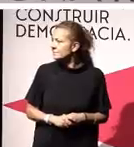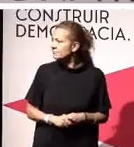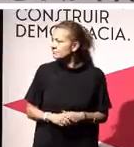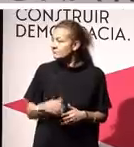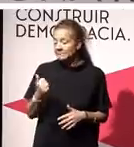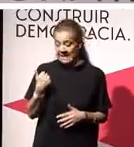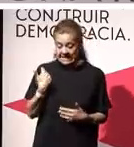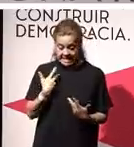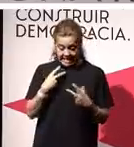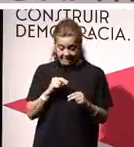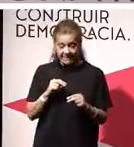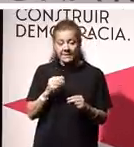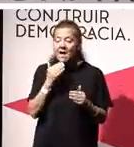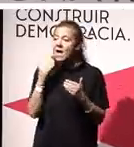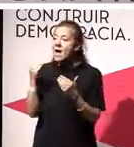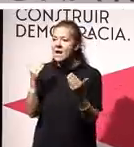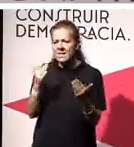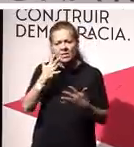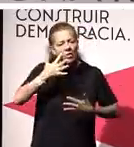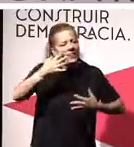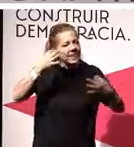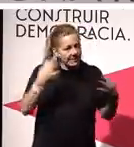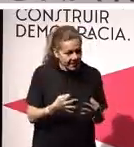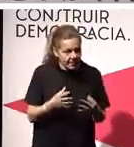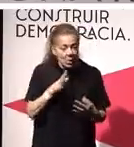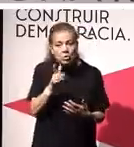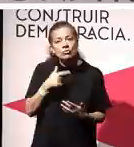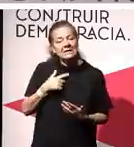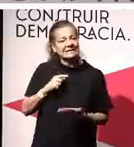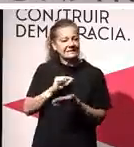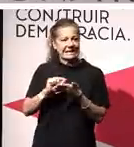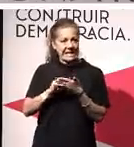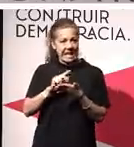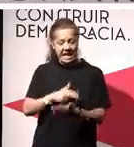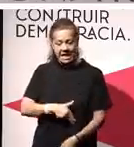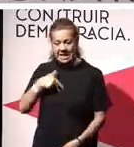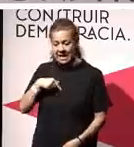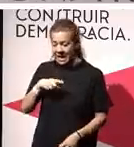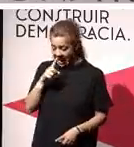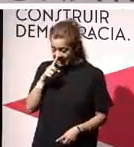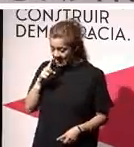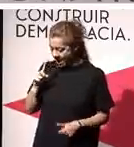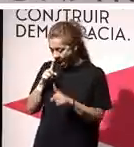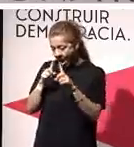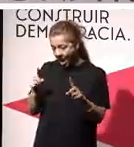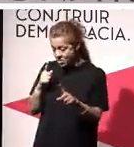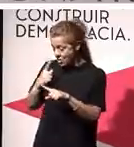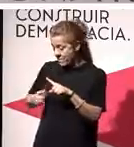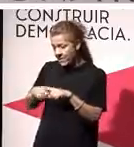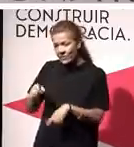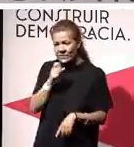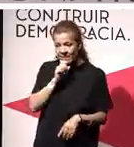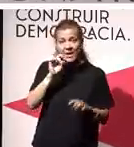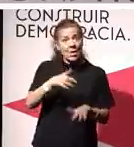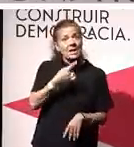quería terminar esta intervención dándoos las gracias de todo corazón como vuestra secretaria general. En este año y medio tan difícil, como siempre dice